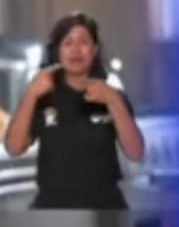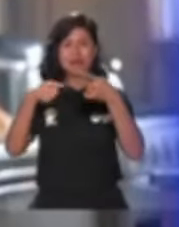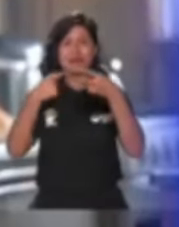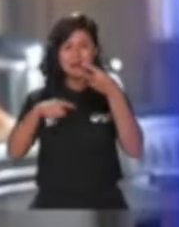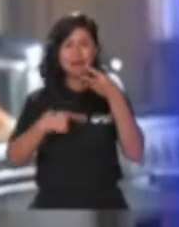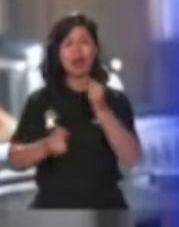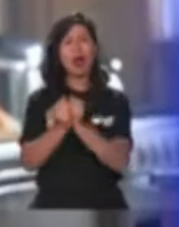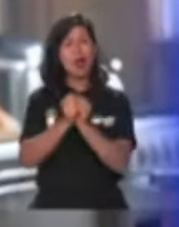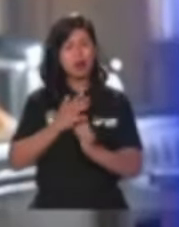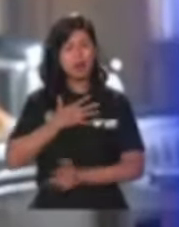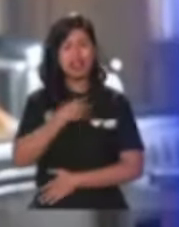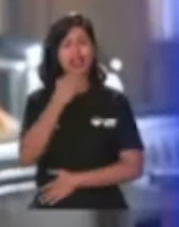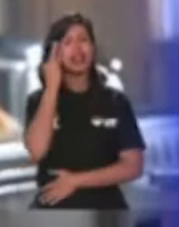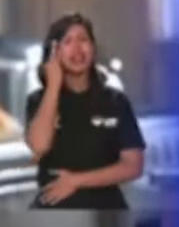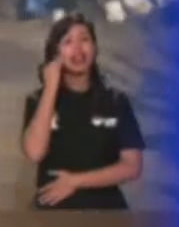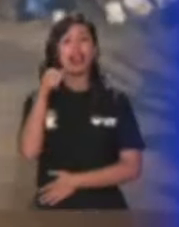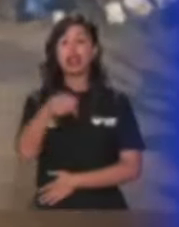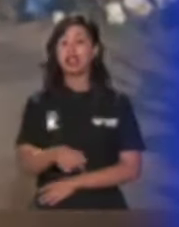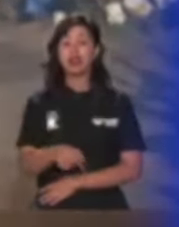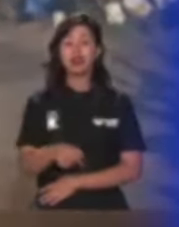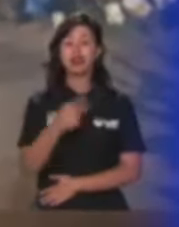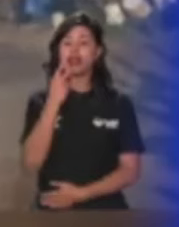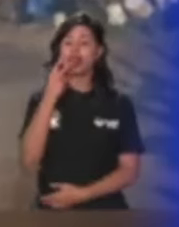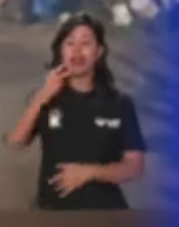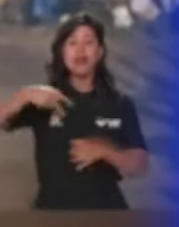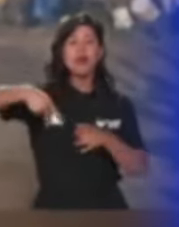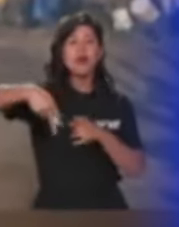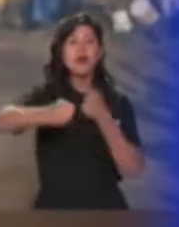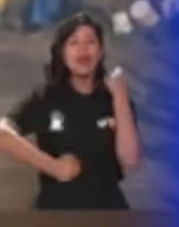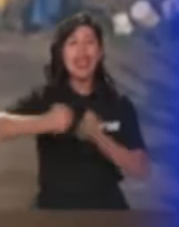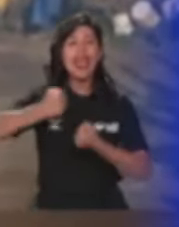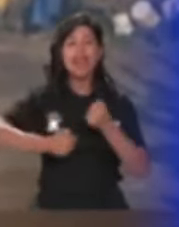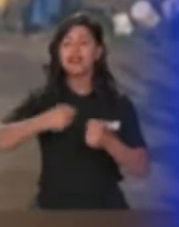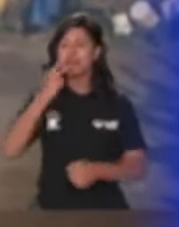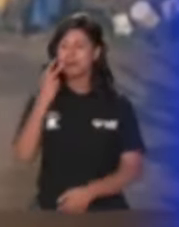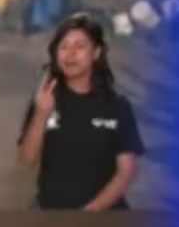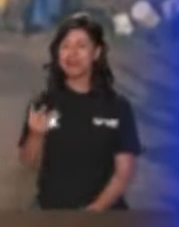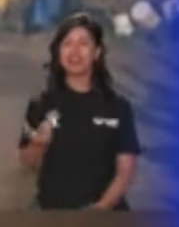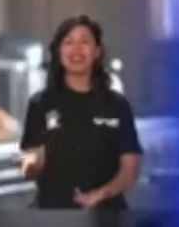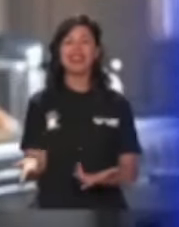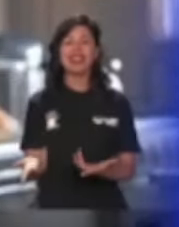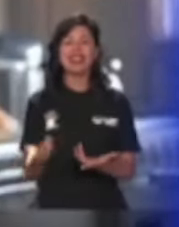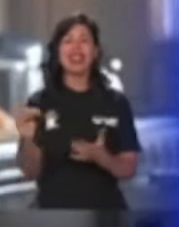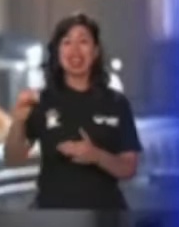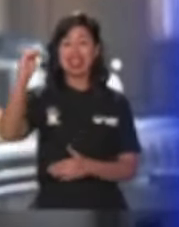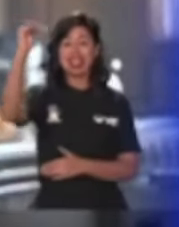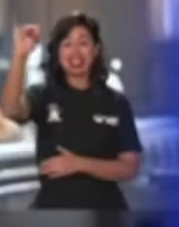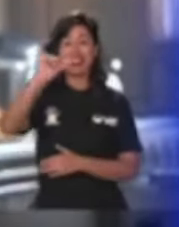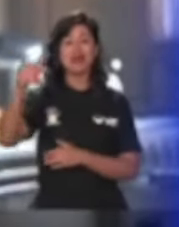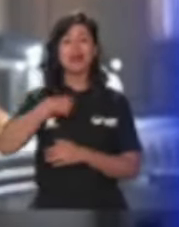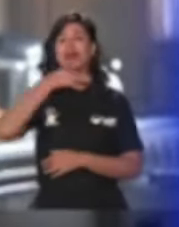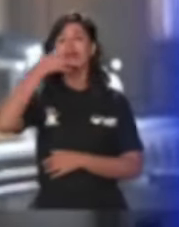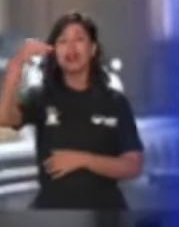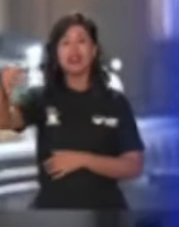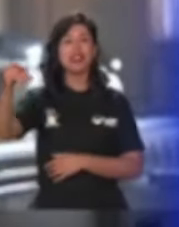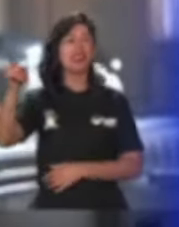hija y ahora cuando anda corriendo le quedo mirando. No, si es que Jasmine no hace nada. A lo mejor ella cuando sea grande y yo le cuente, ella